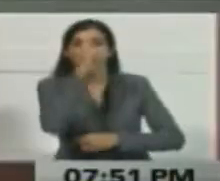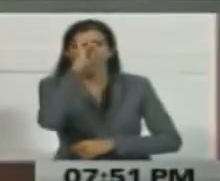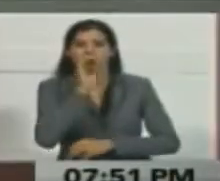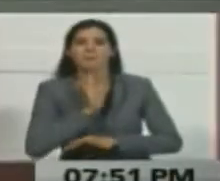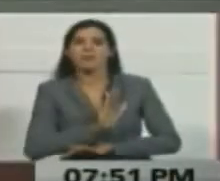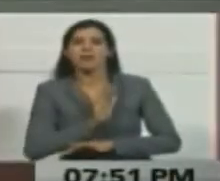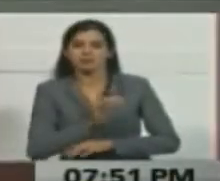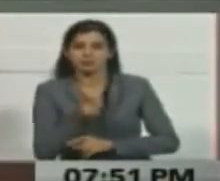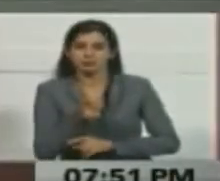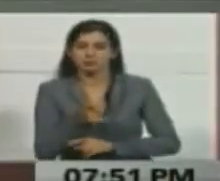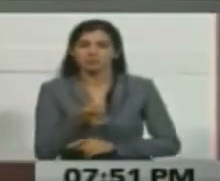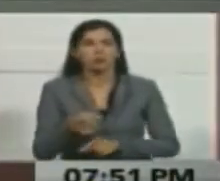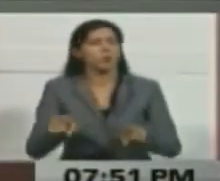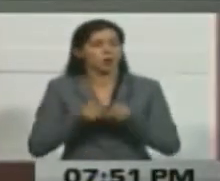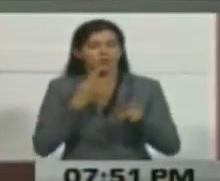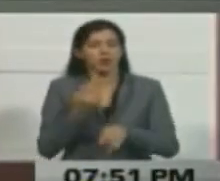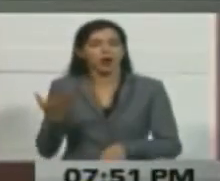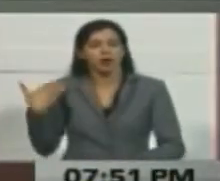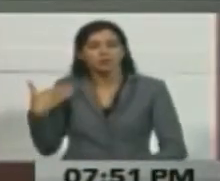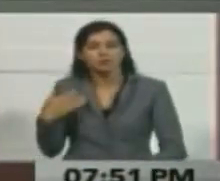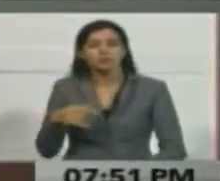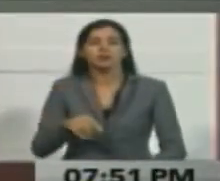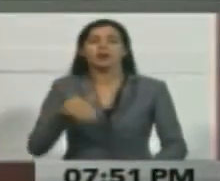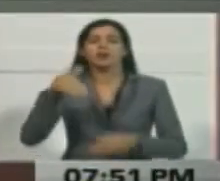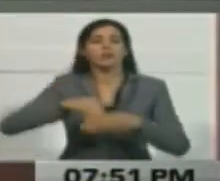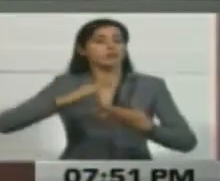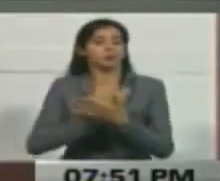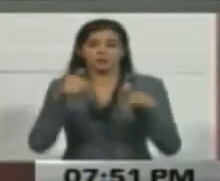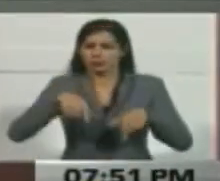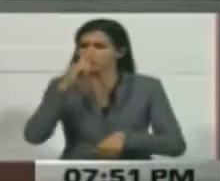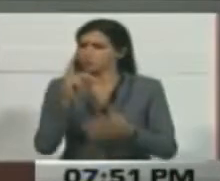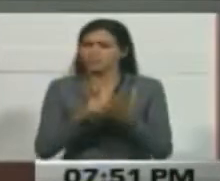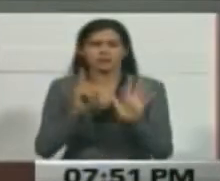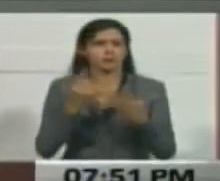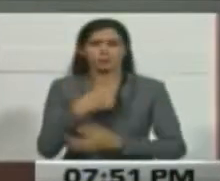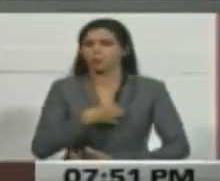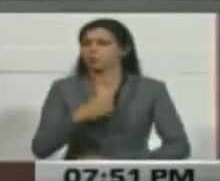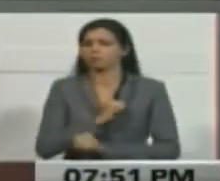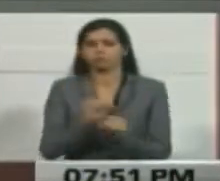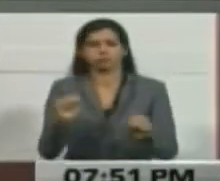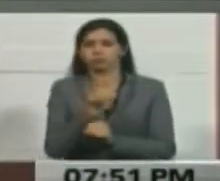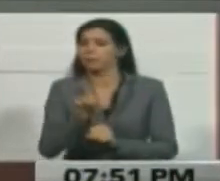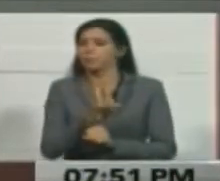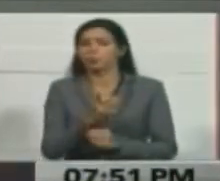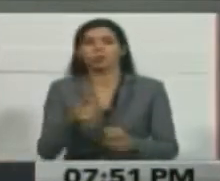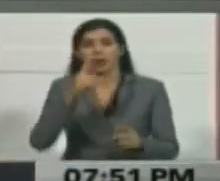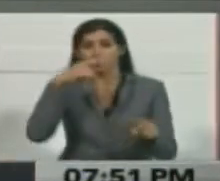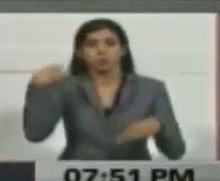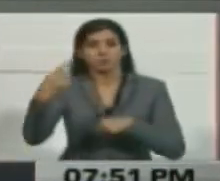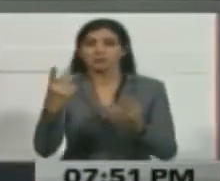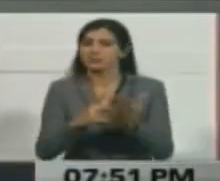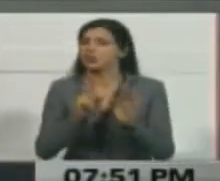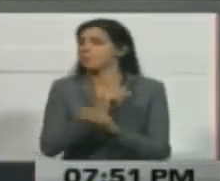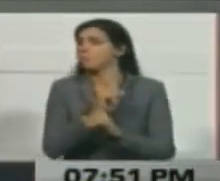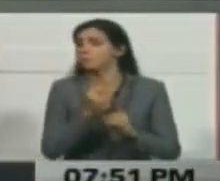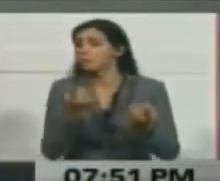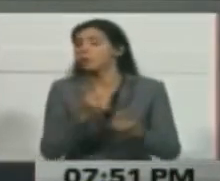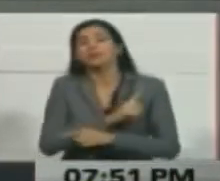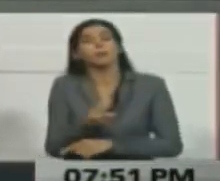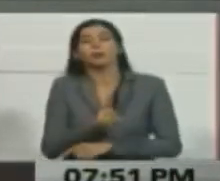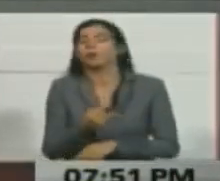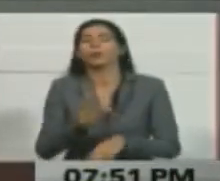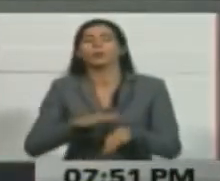había dicho hace días, el referéndum revocatorio no será en el 2016 y quizás tampoco en el 2017 por el tema